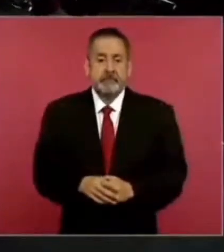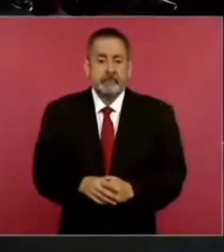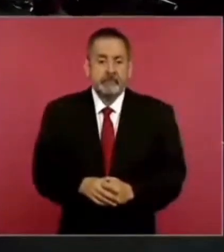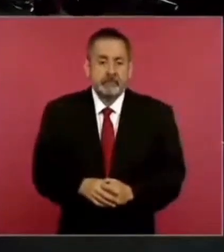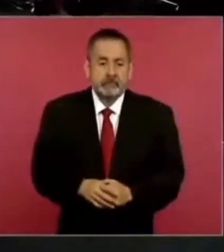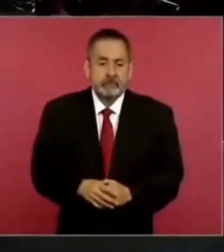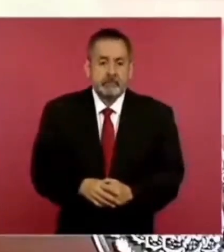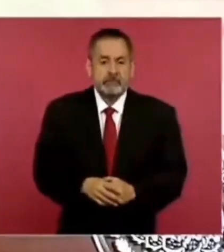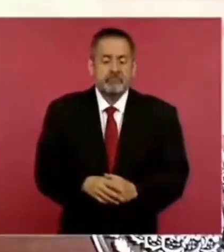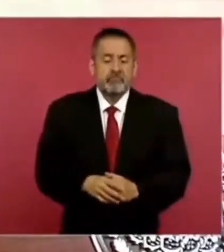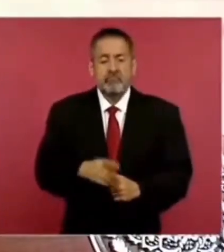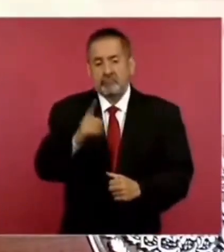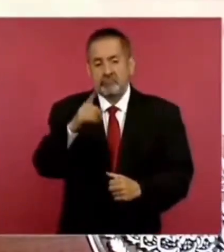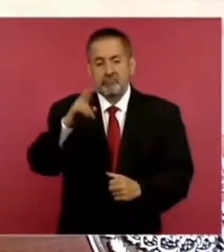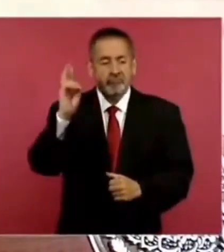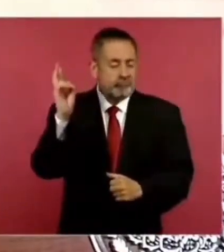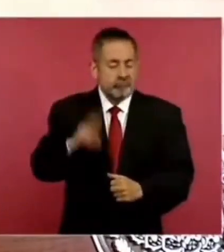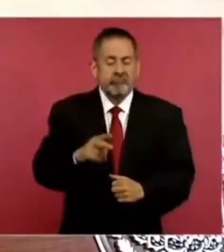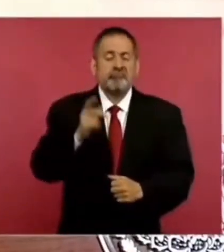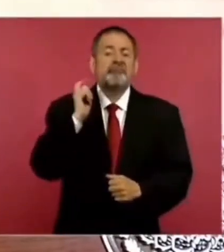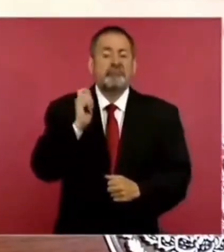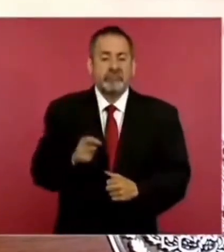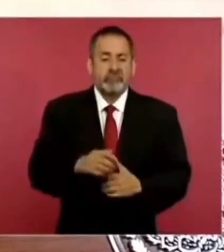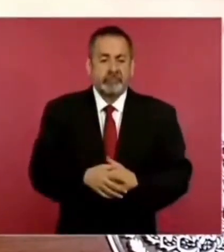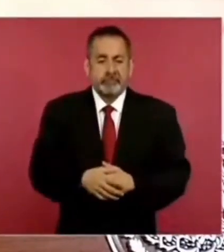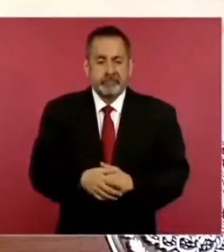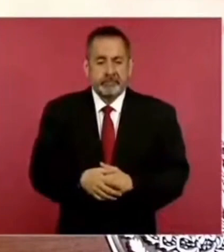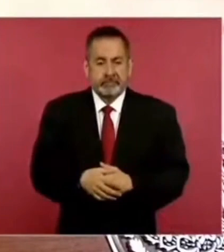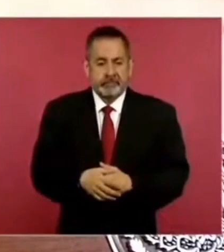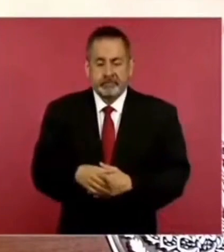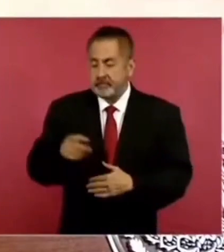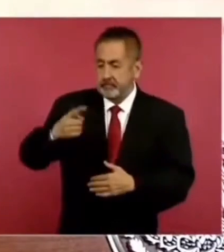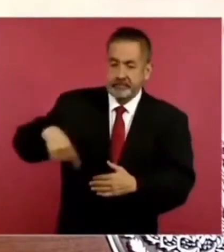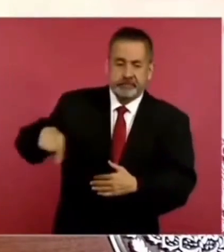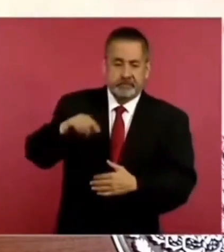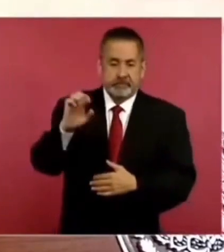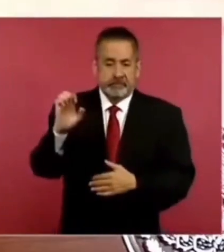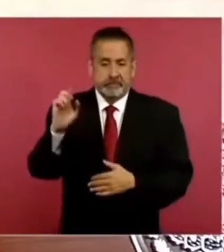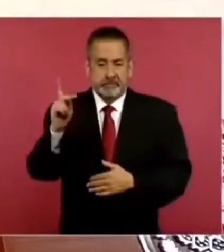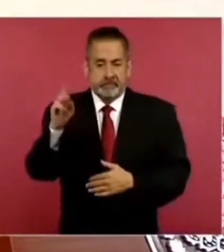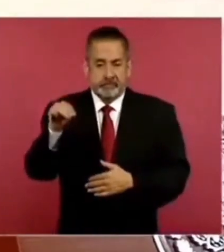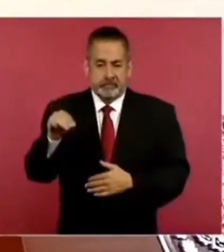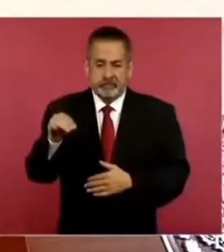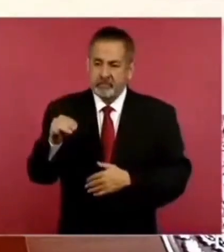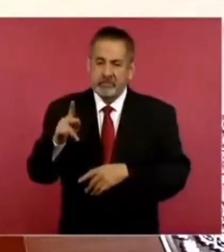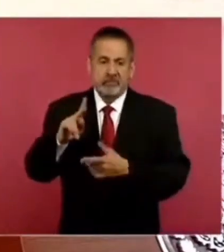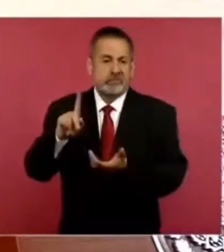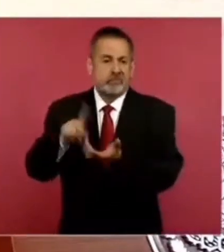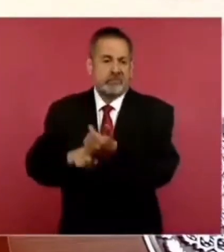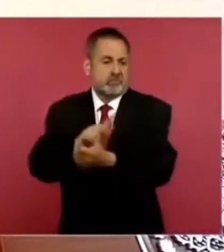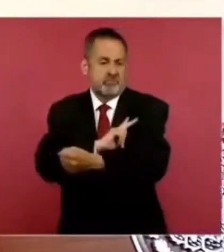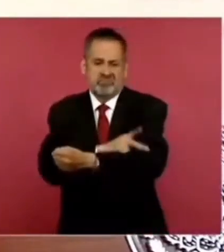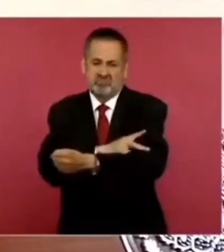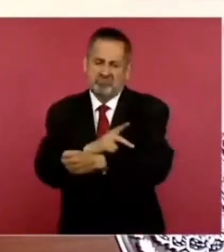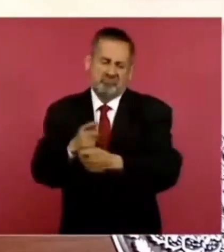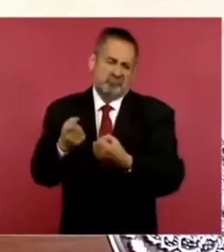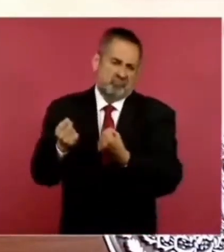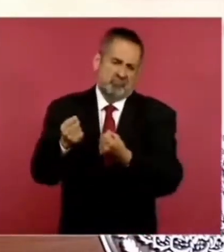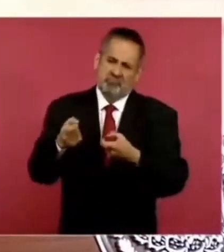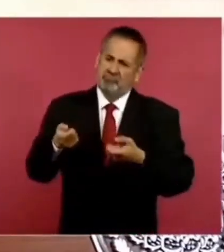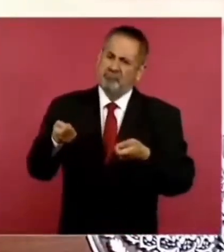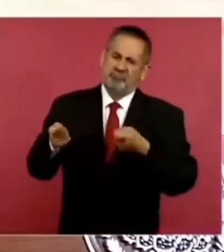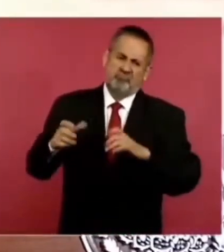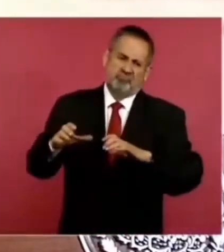había una realidad. Era mucho el poder del Estado Mayor Presidencial.